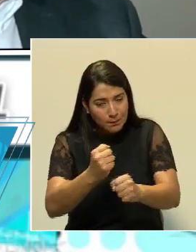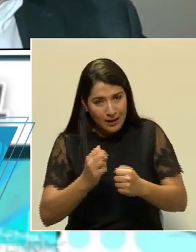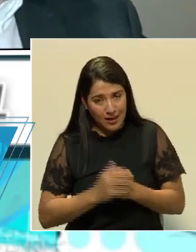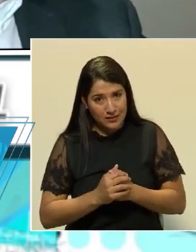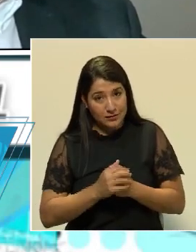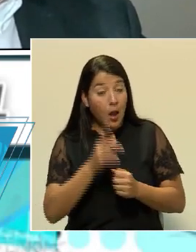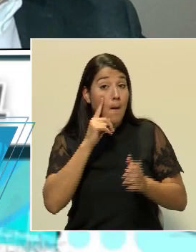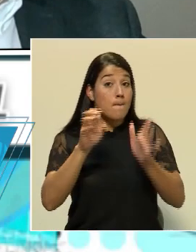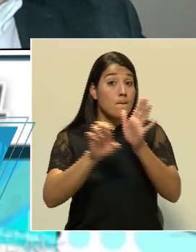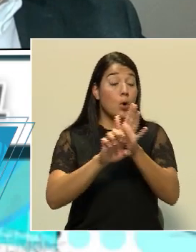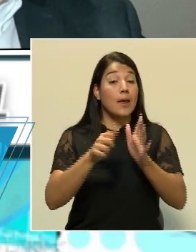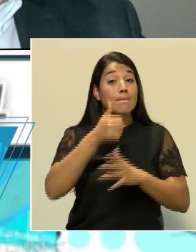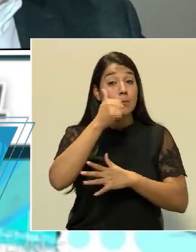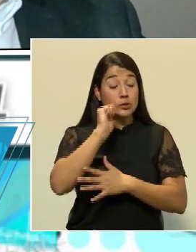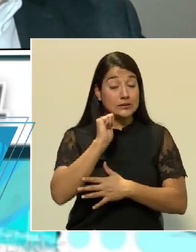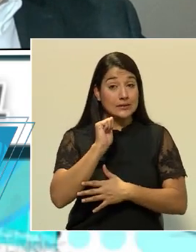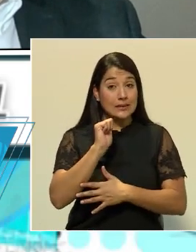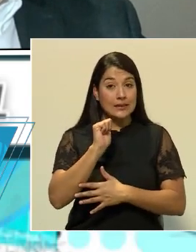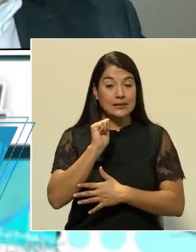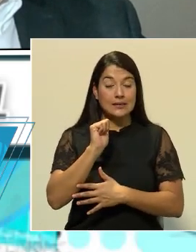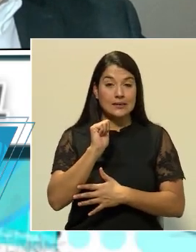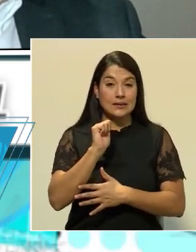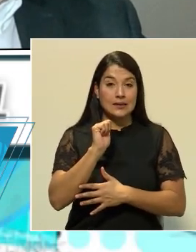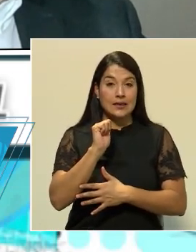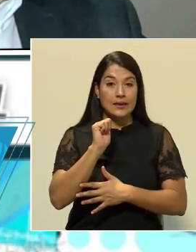ejemplo, ayer